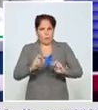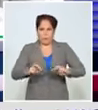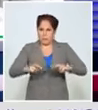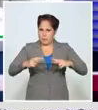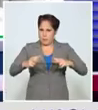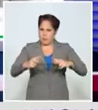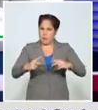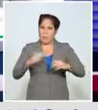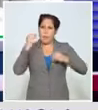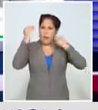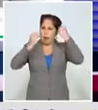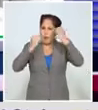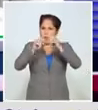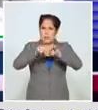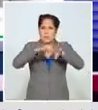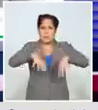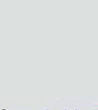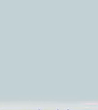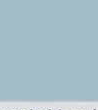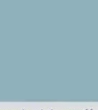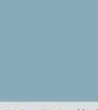para analizar la situación internacional.